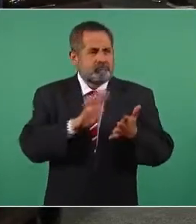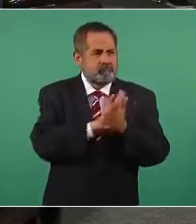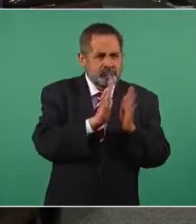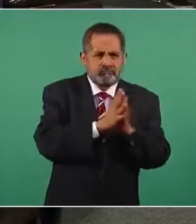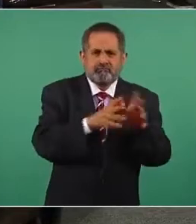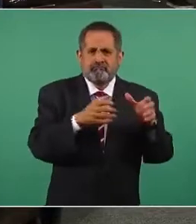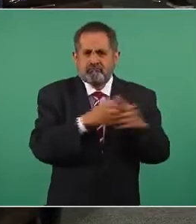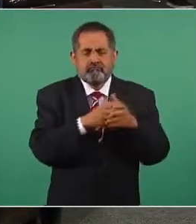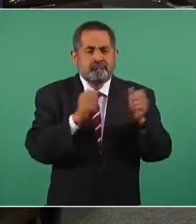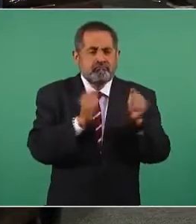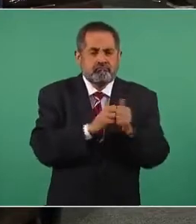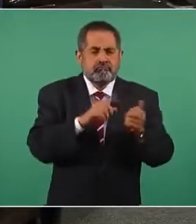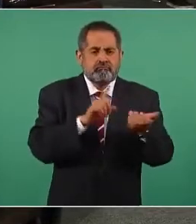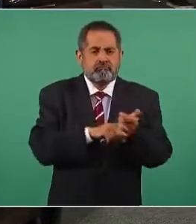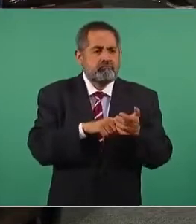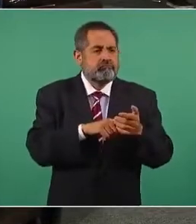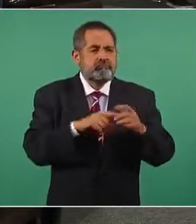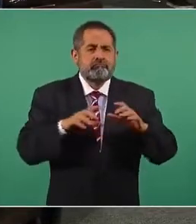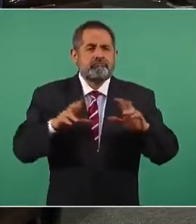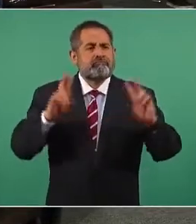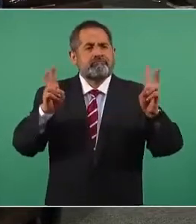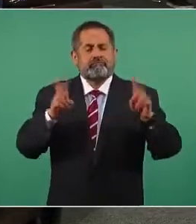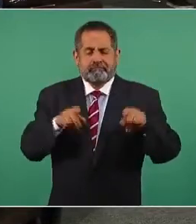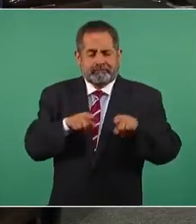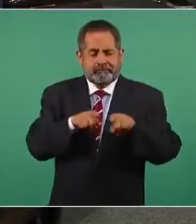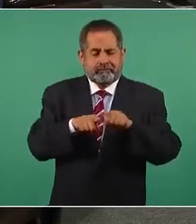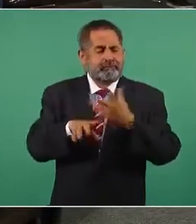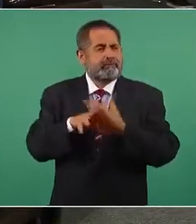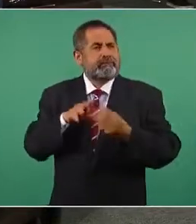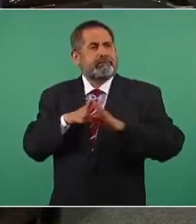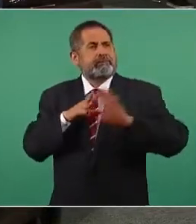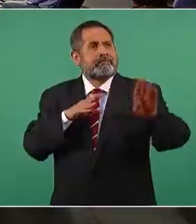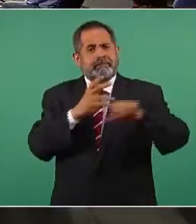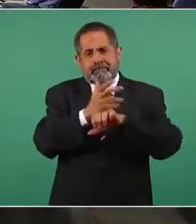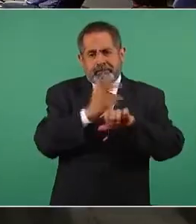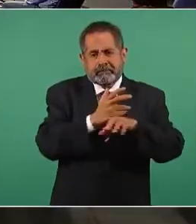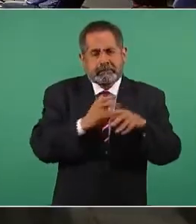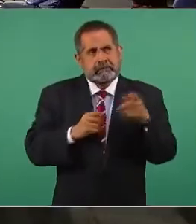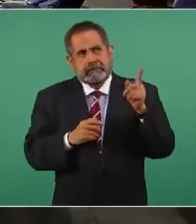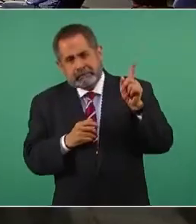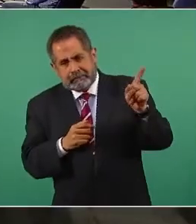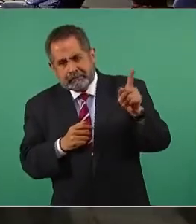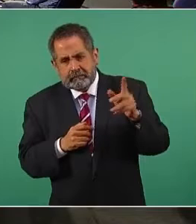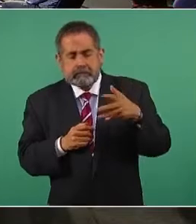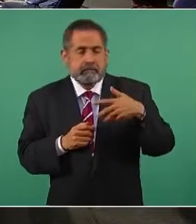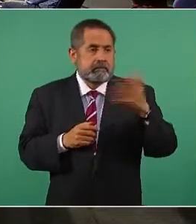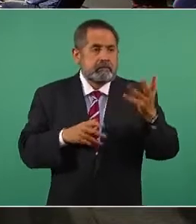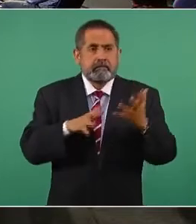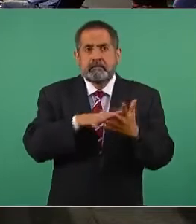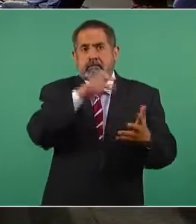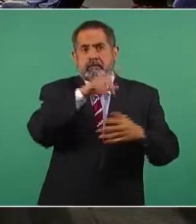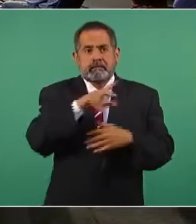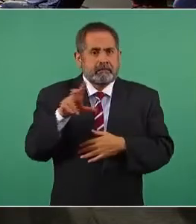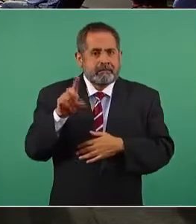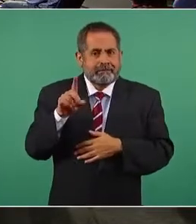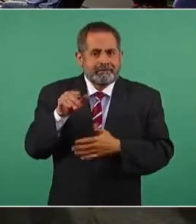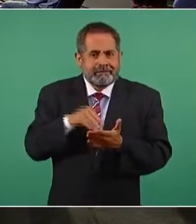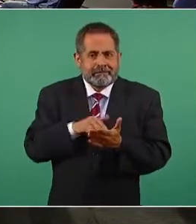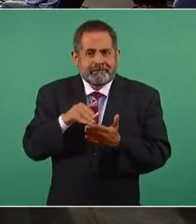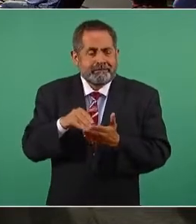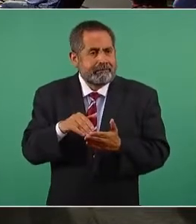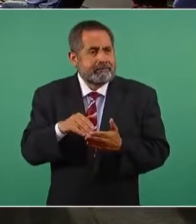mafia con los hermanos migrantes en Estados Unidos, pero allá estamos hablando de más de 30 millones